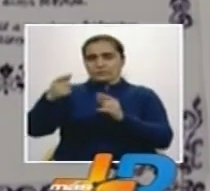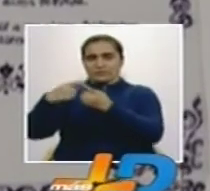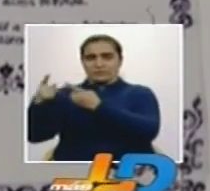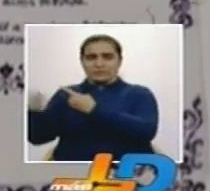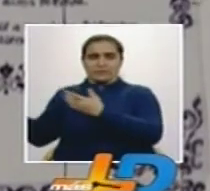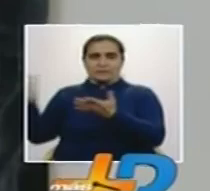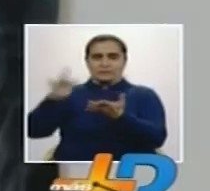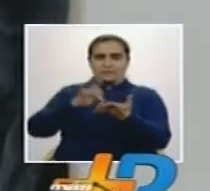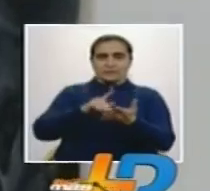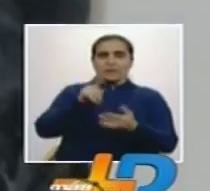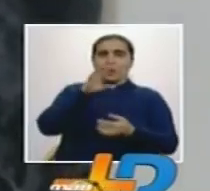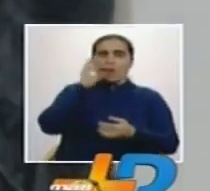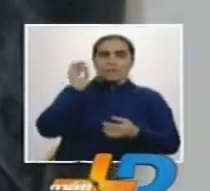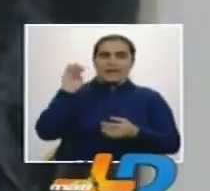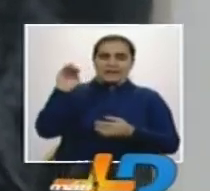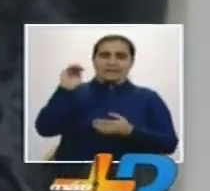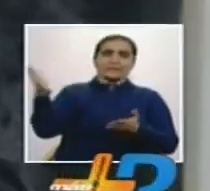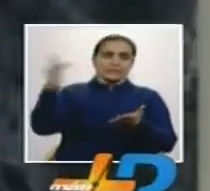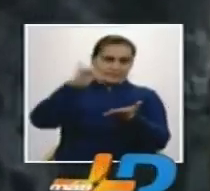de Argentina.